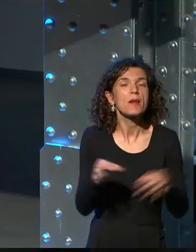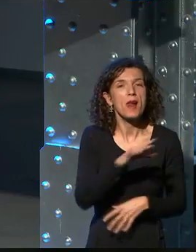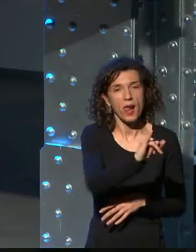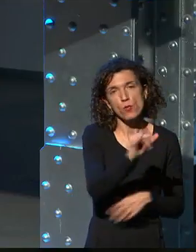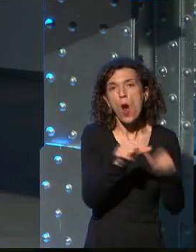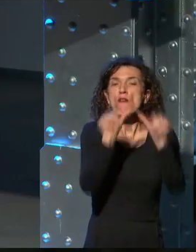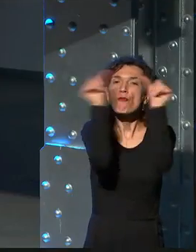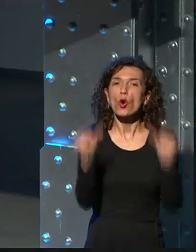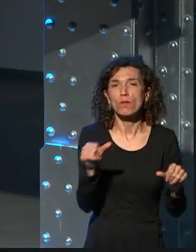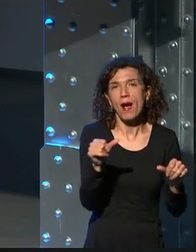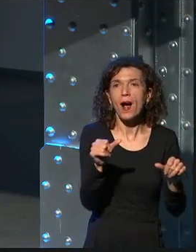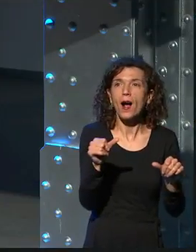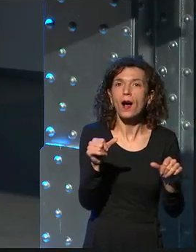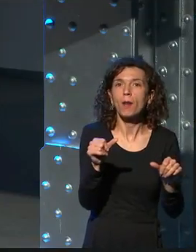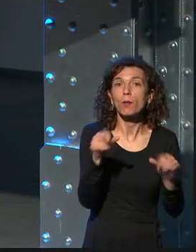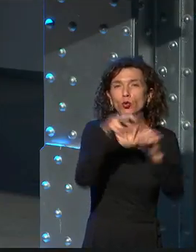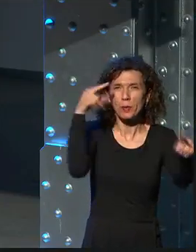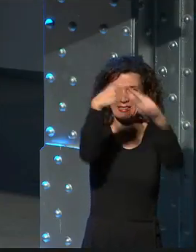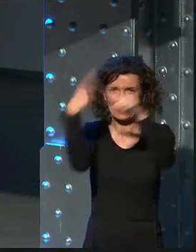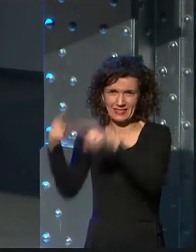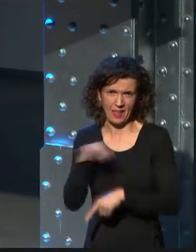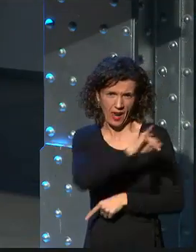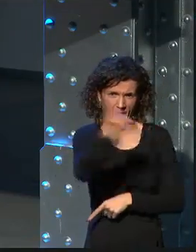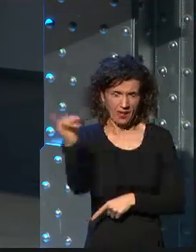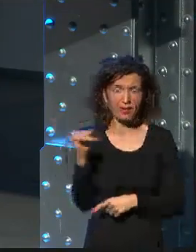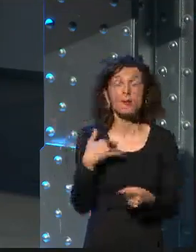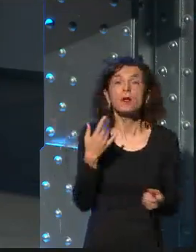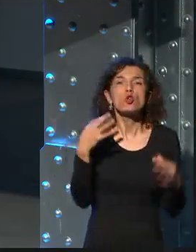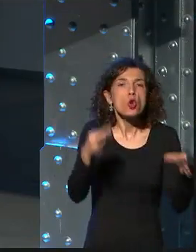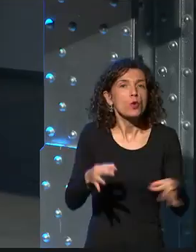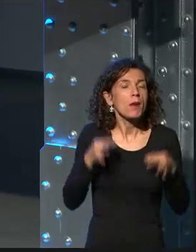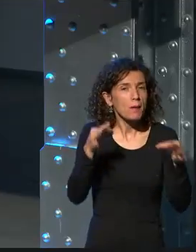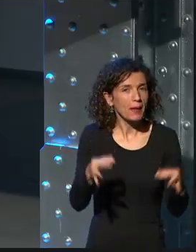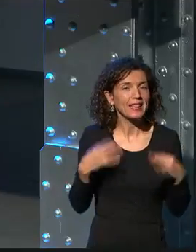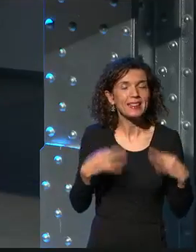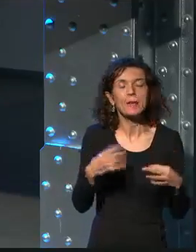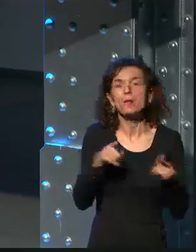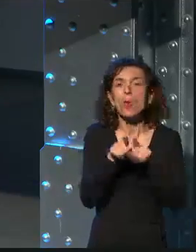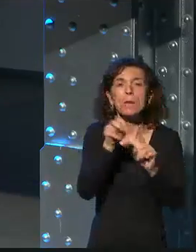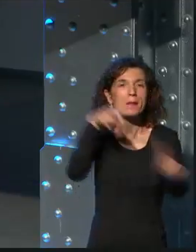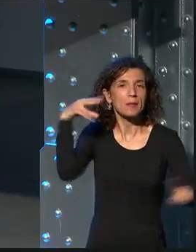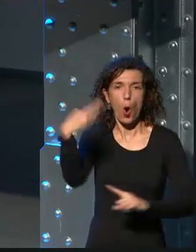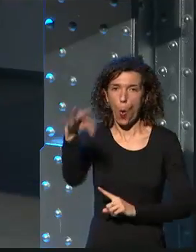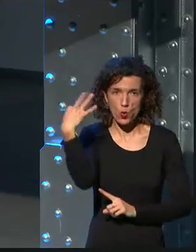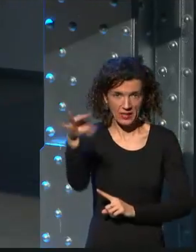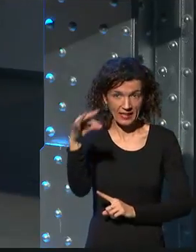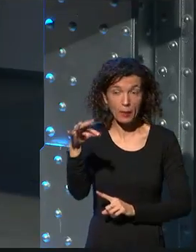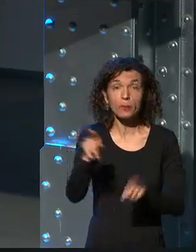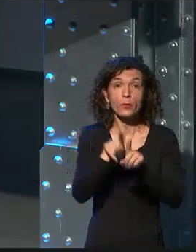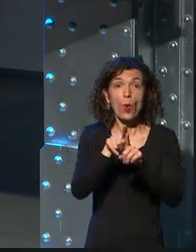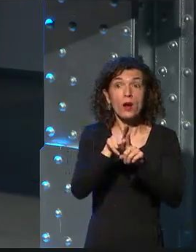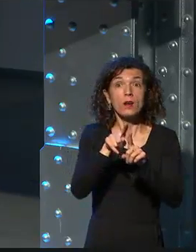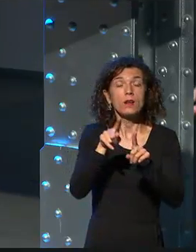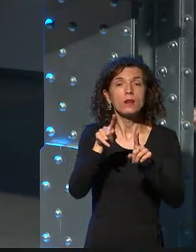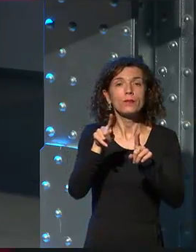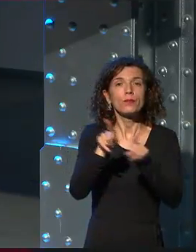una manera de ver las cosas, pero tendemos a fijarnos en una única perspectiva. Y esta perspectiva